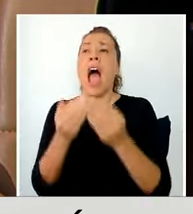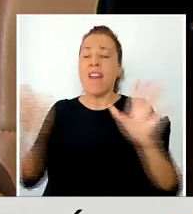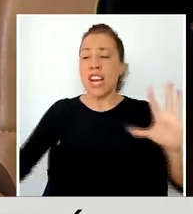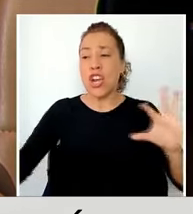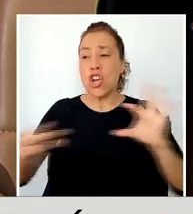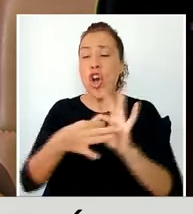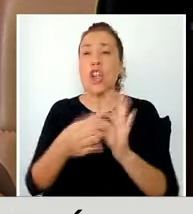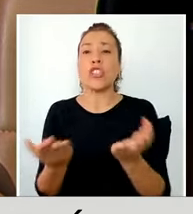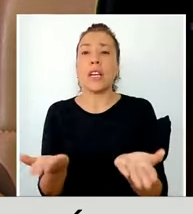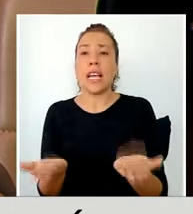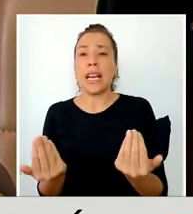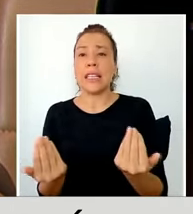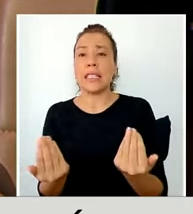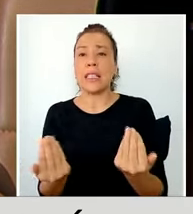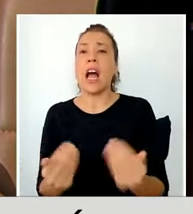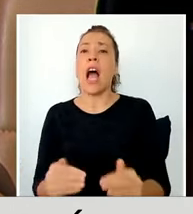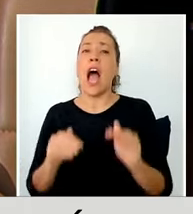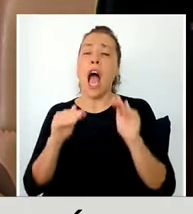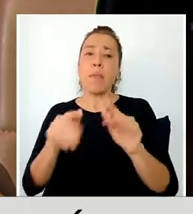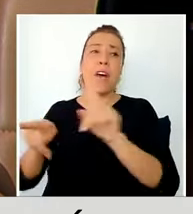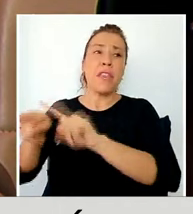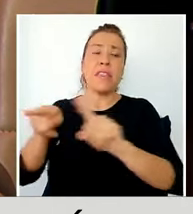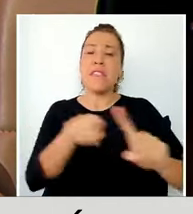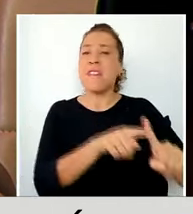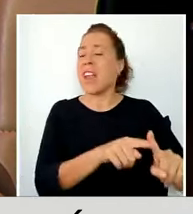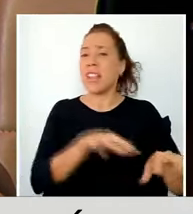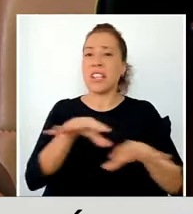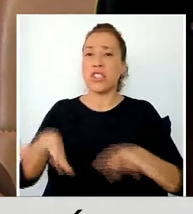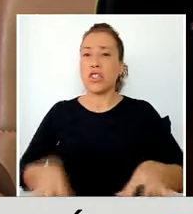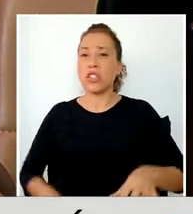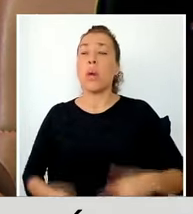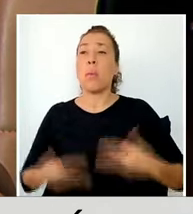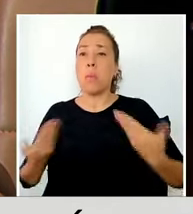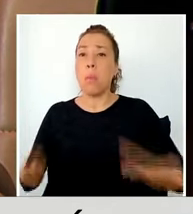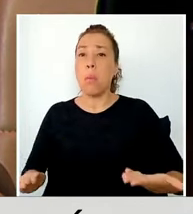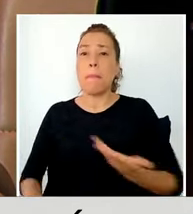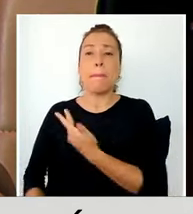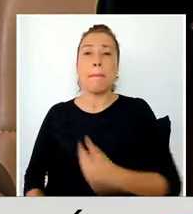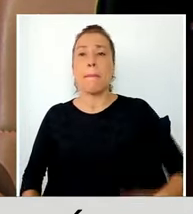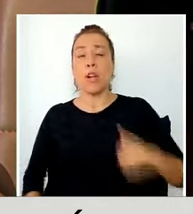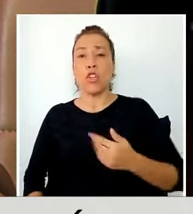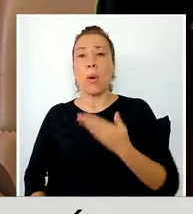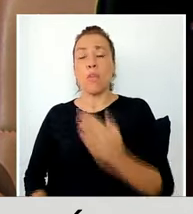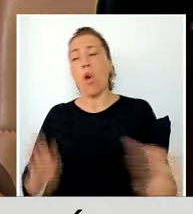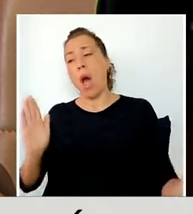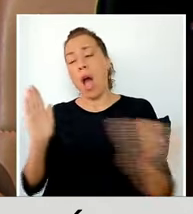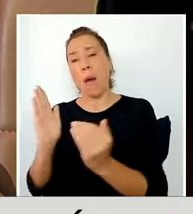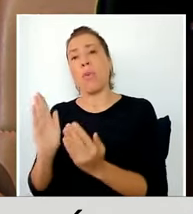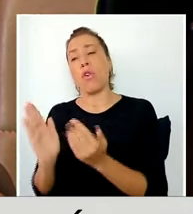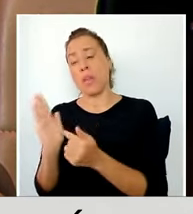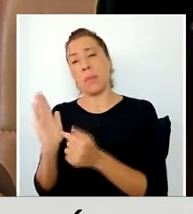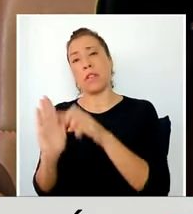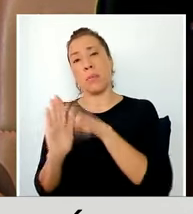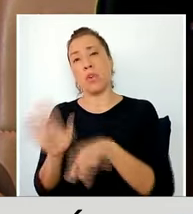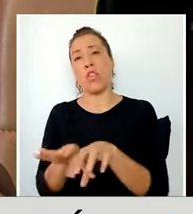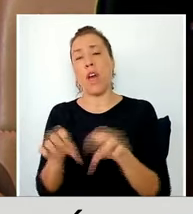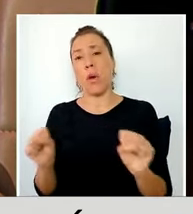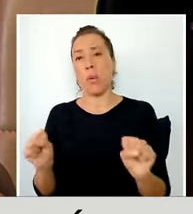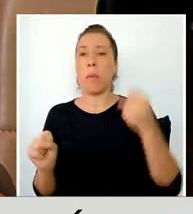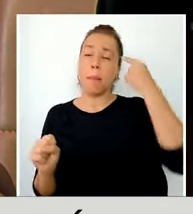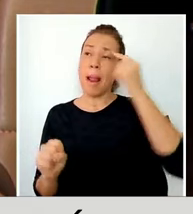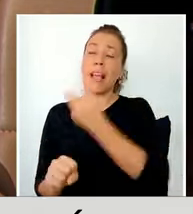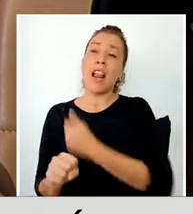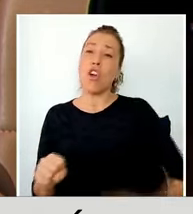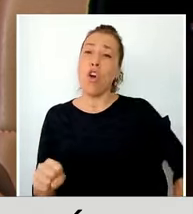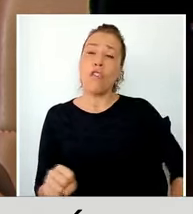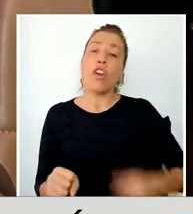apoyar en diverso tipo de labores por eso presidente le pido que apoyemos esta solicitud de acuerdo para que este gobierno de una vez